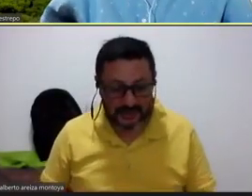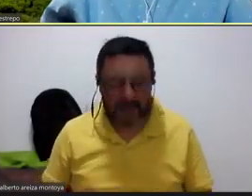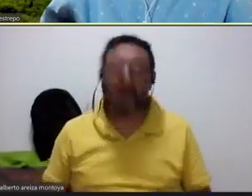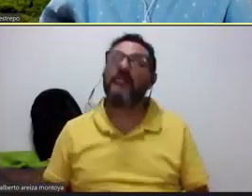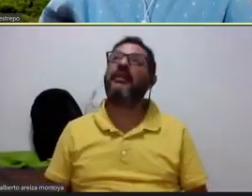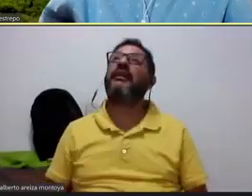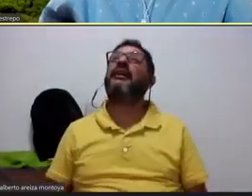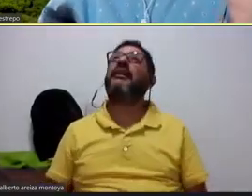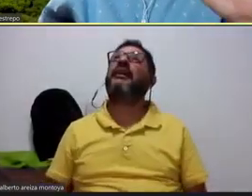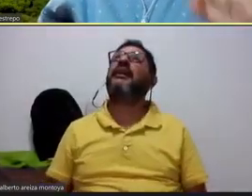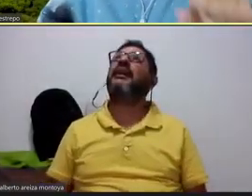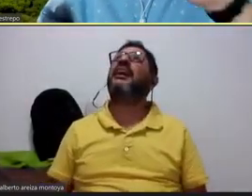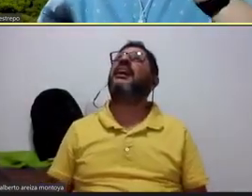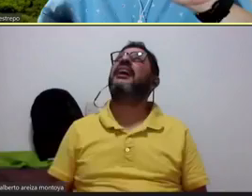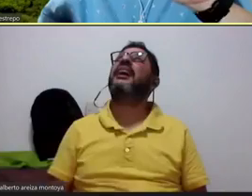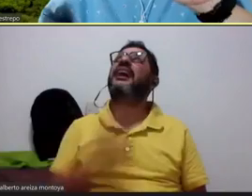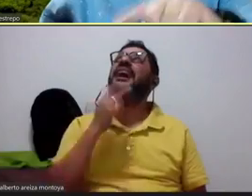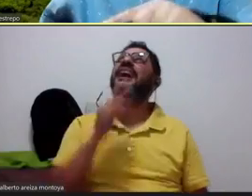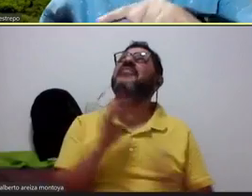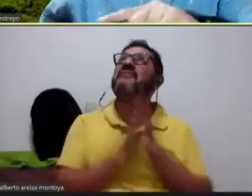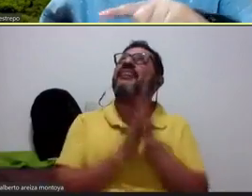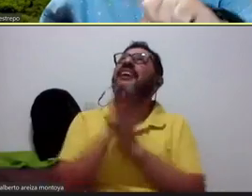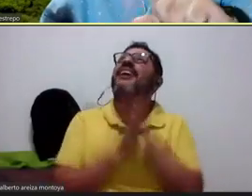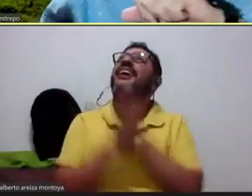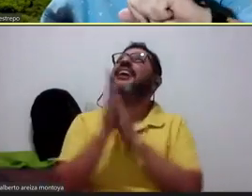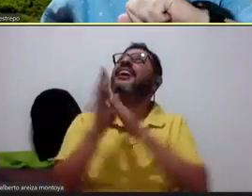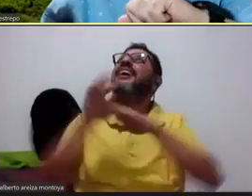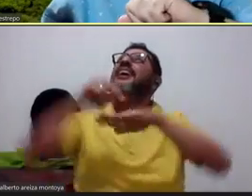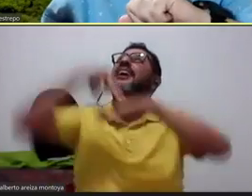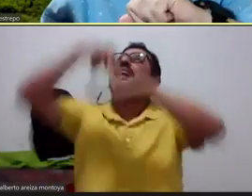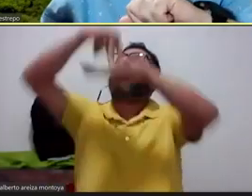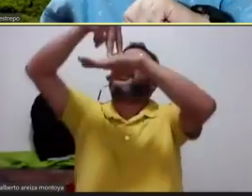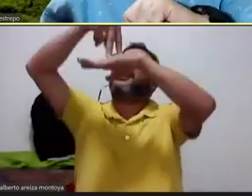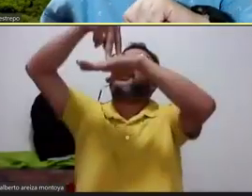arriba, yo me acuerdo que me tiré por pereza.